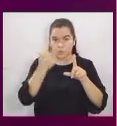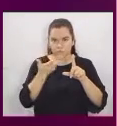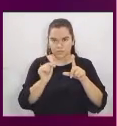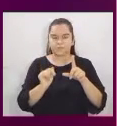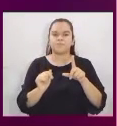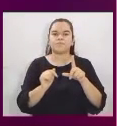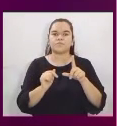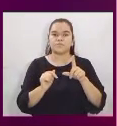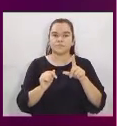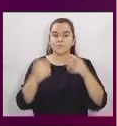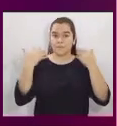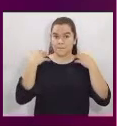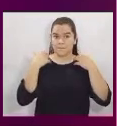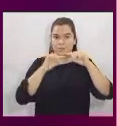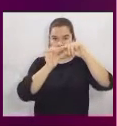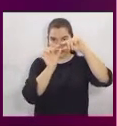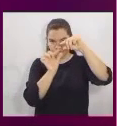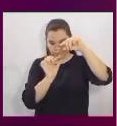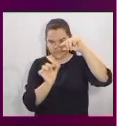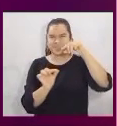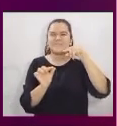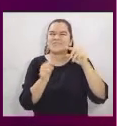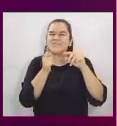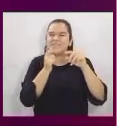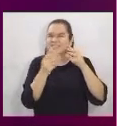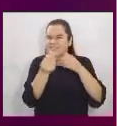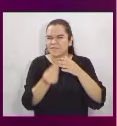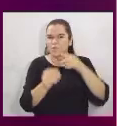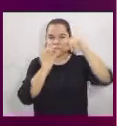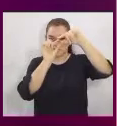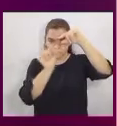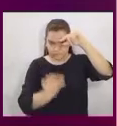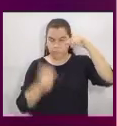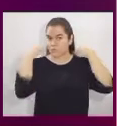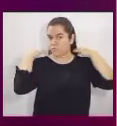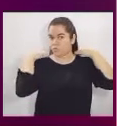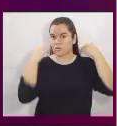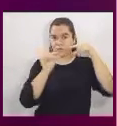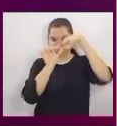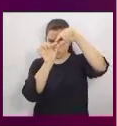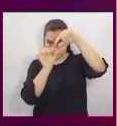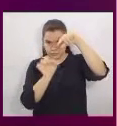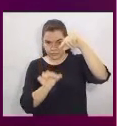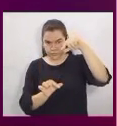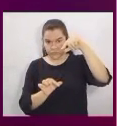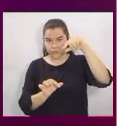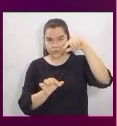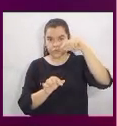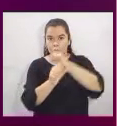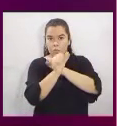este esquema ustedes pueden ver la médula espinal. Por supuesto es un esquema muy, muy simple, donde